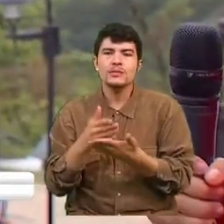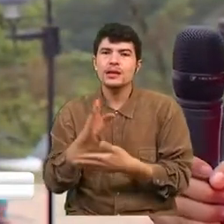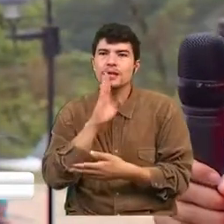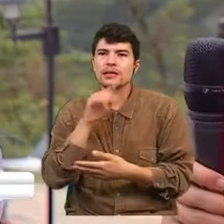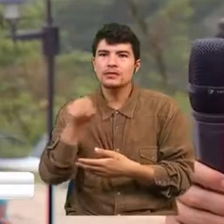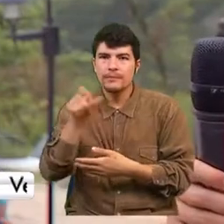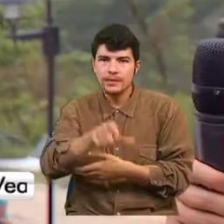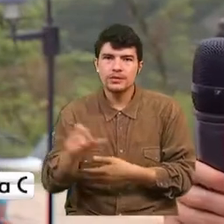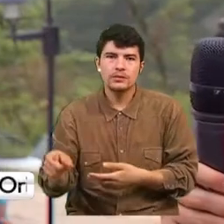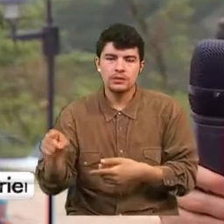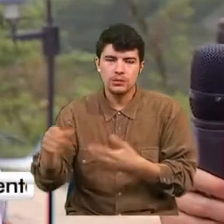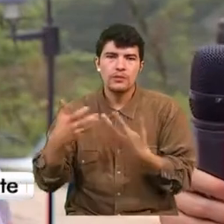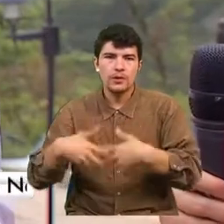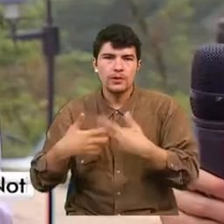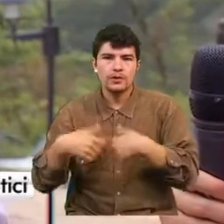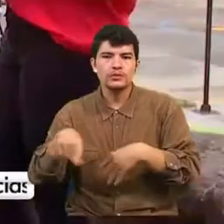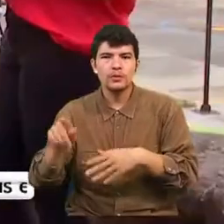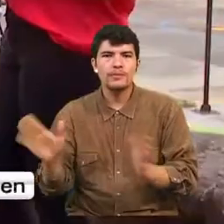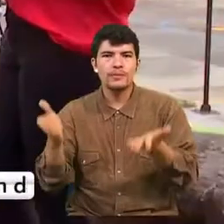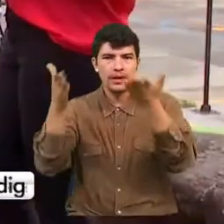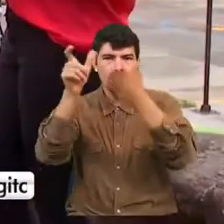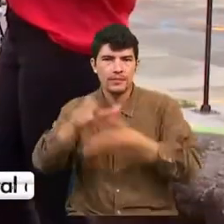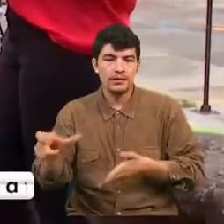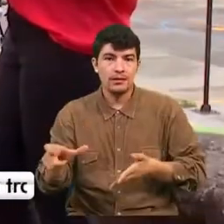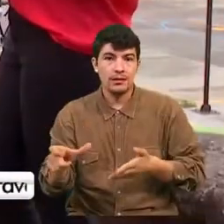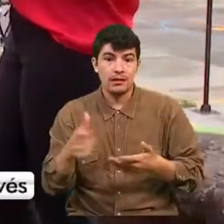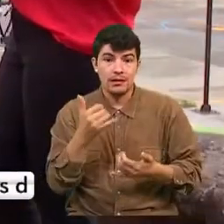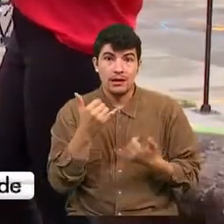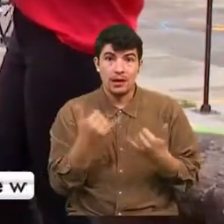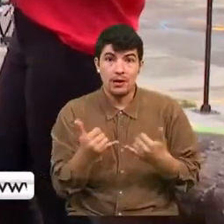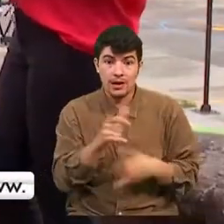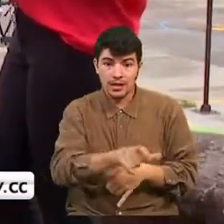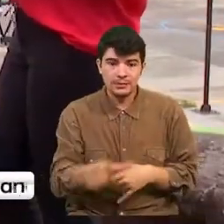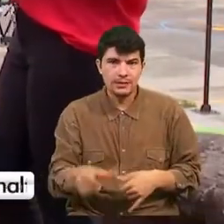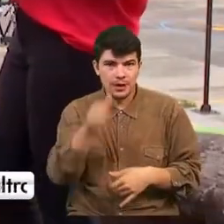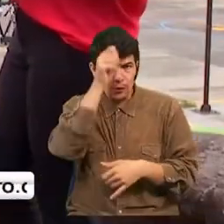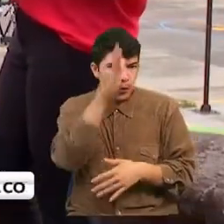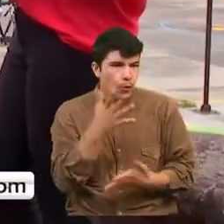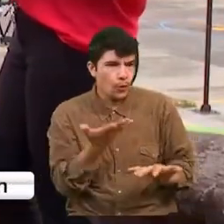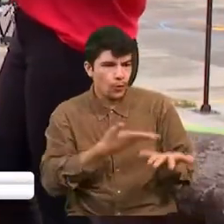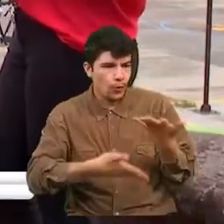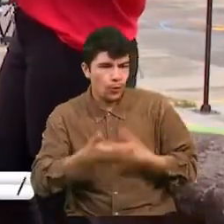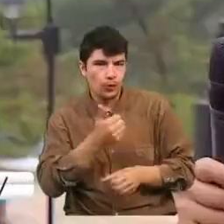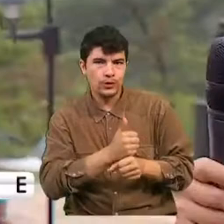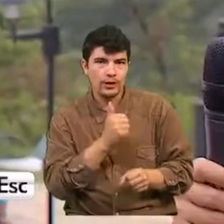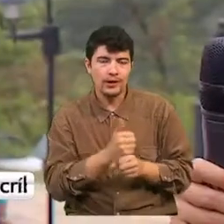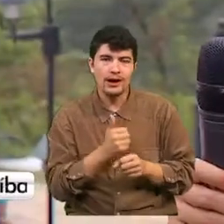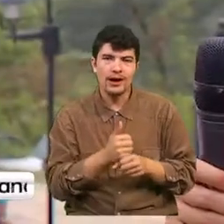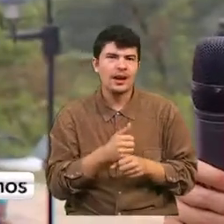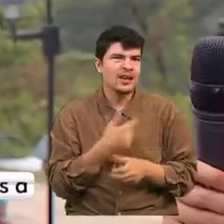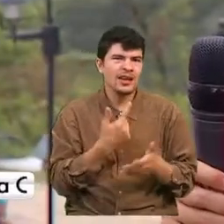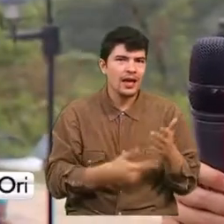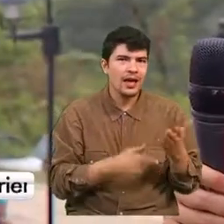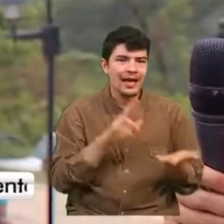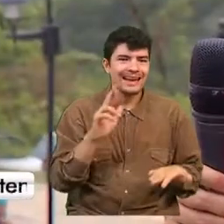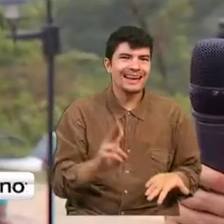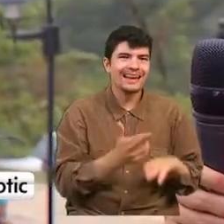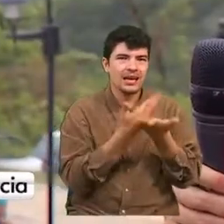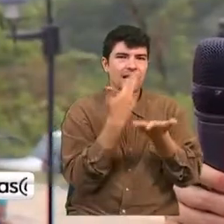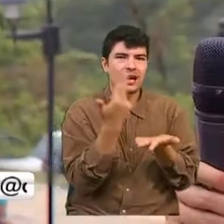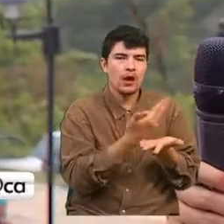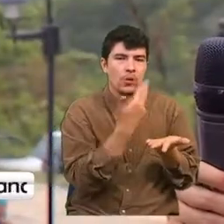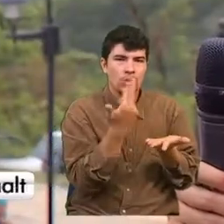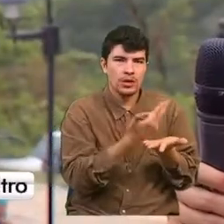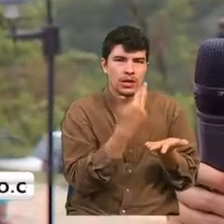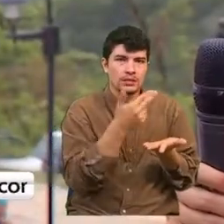estos productores, a estos emprendedores, y la gente ve el dinamismo que se tiene hoy de trabajo. Es reutilizar cada peso que